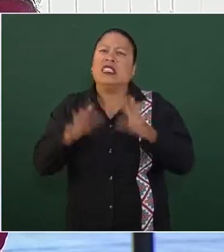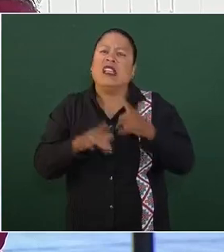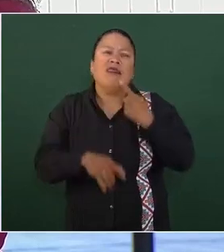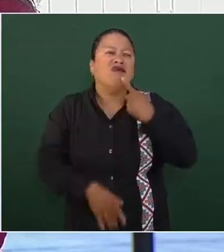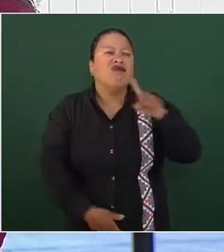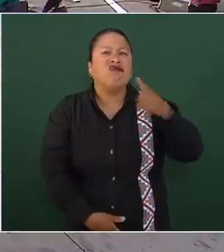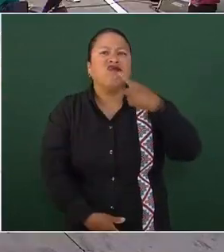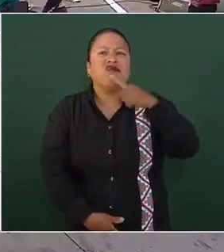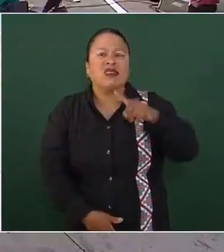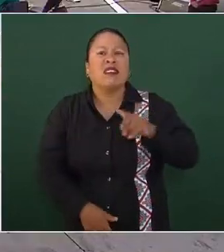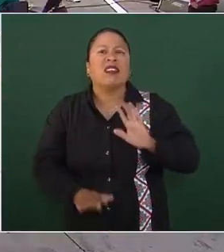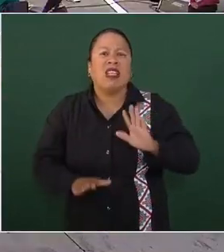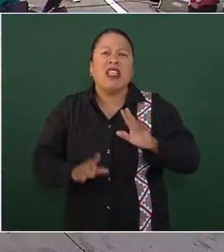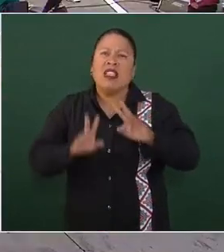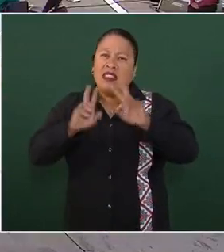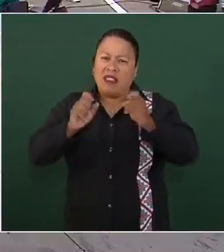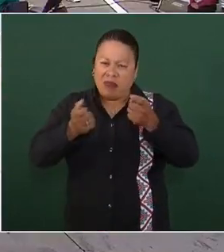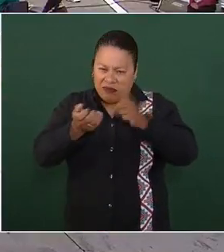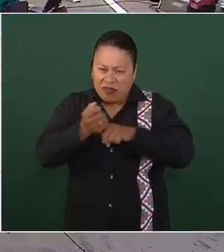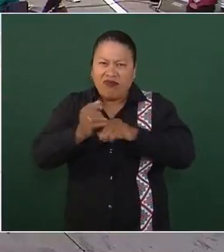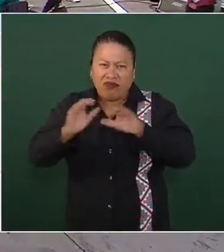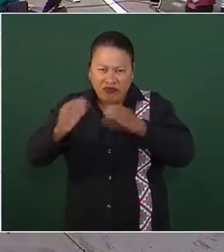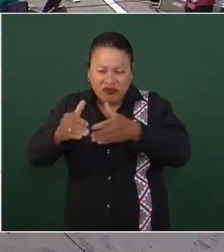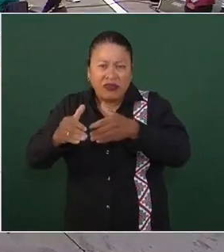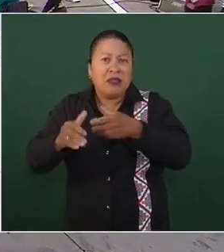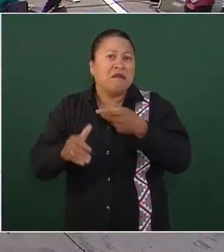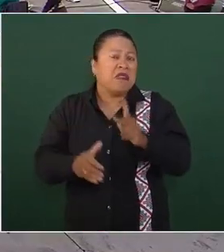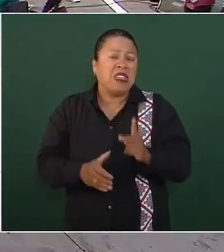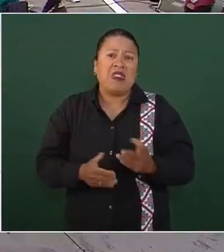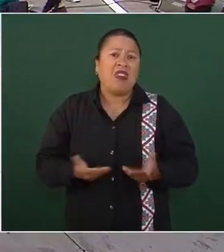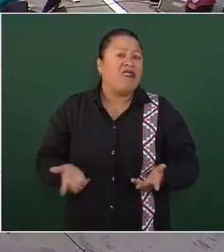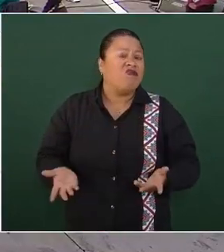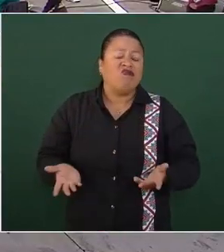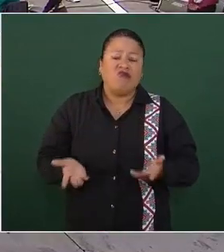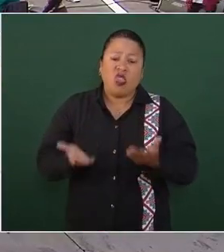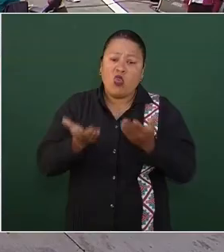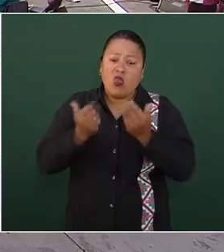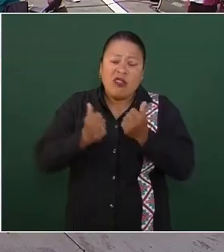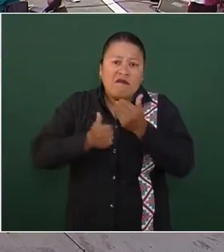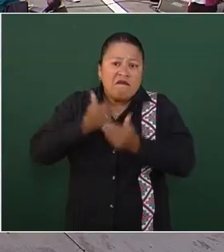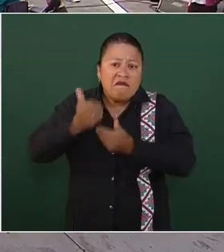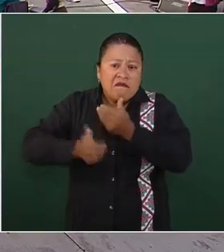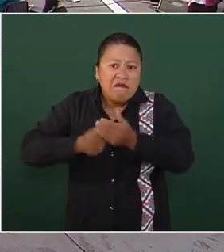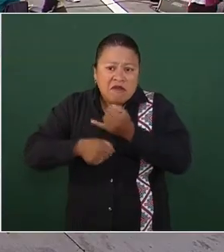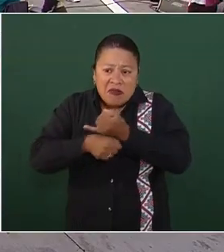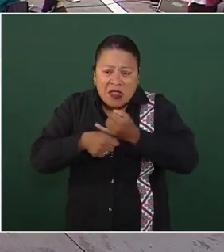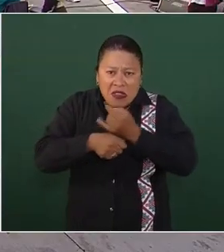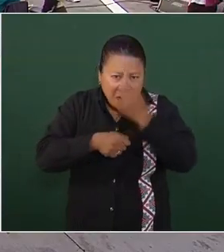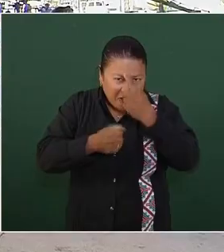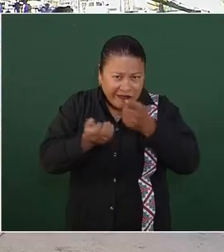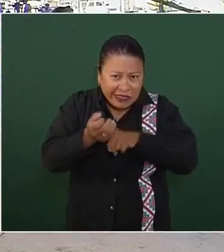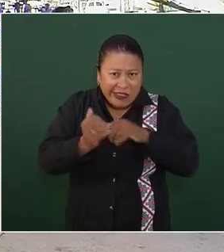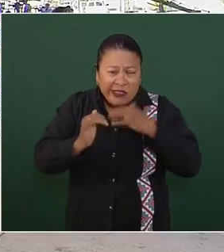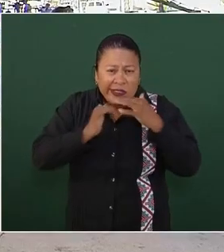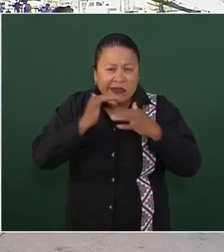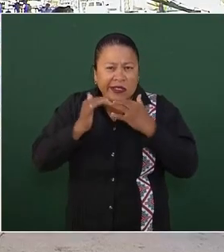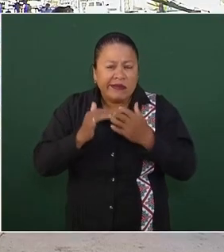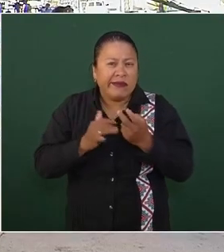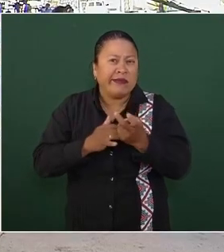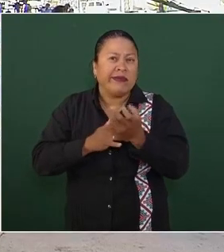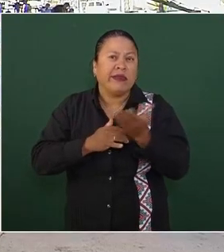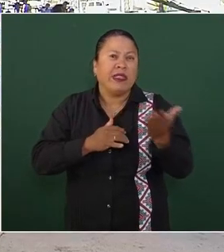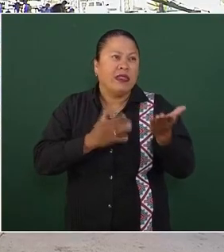en asuntos internos pero no avanzan las investigaciones por la corrupción en pocas palabras